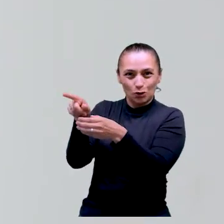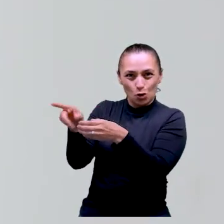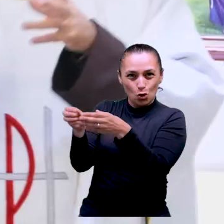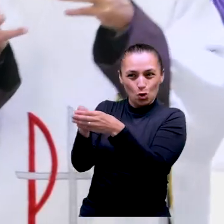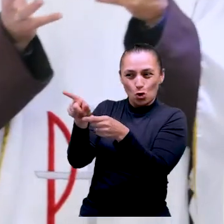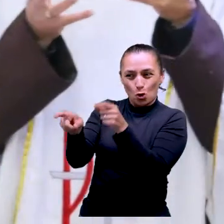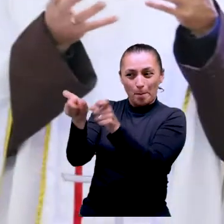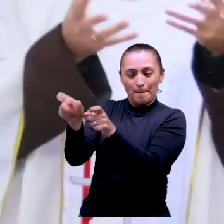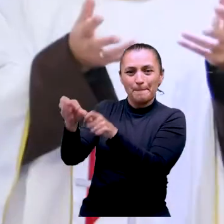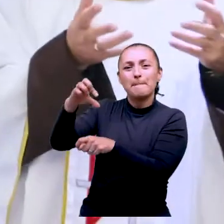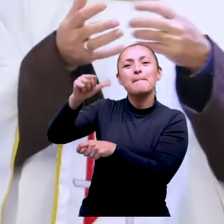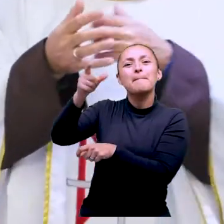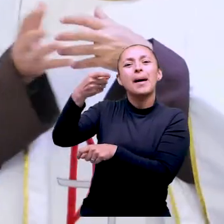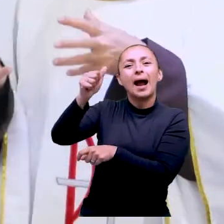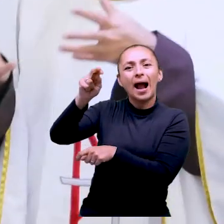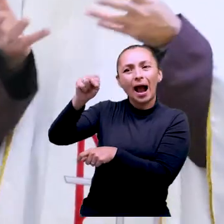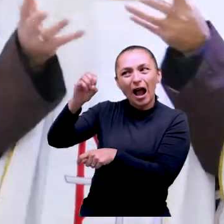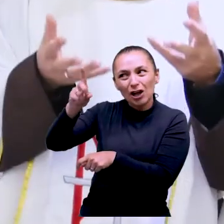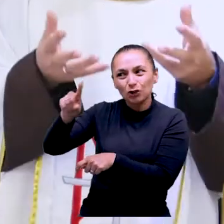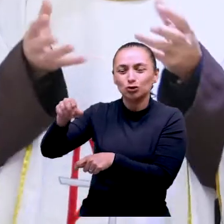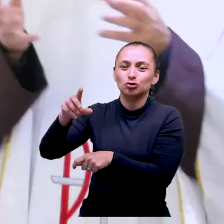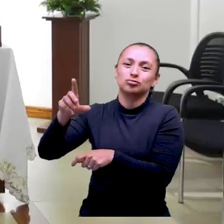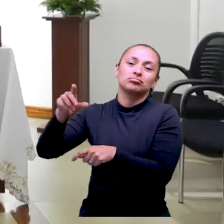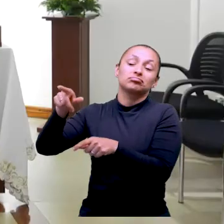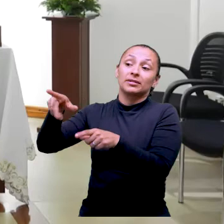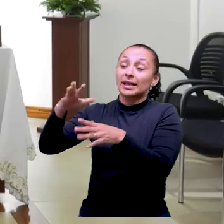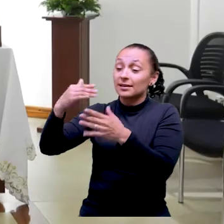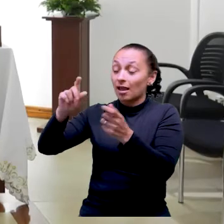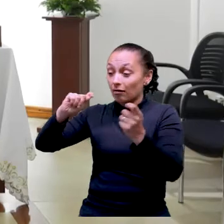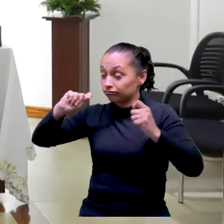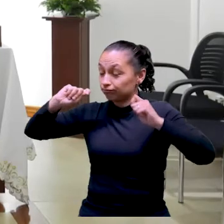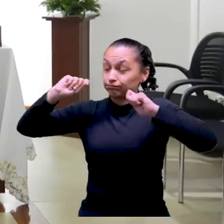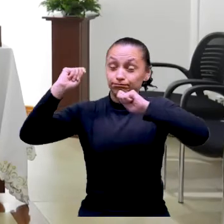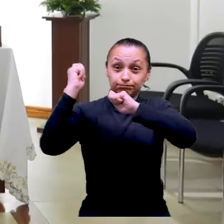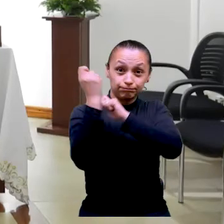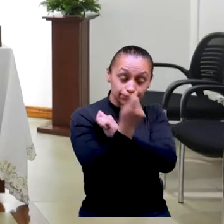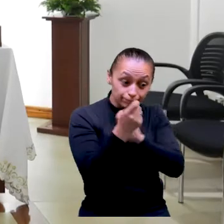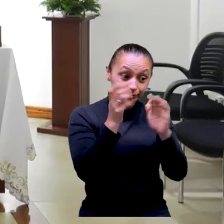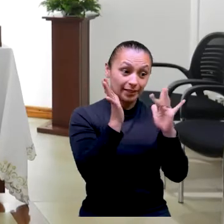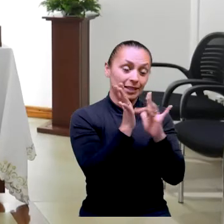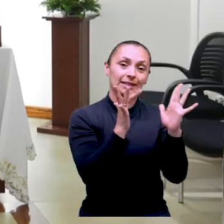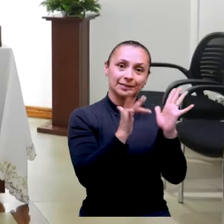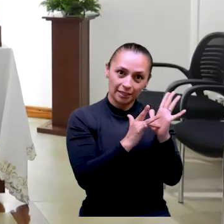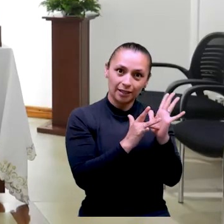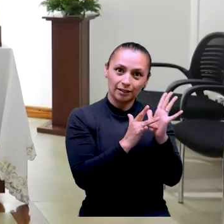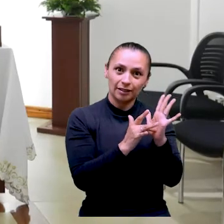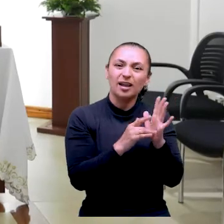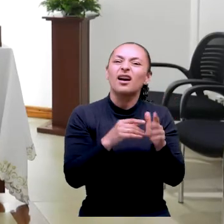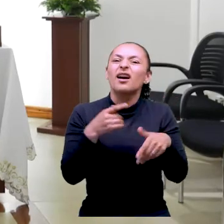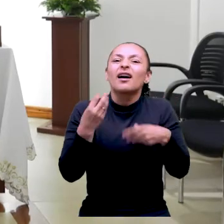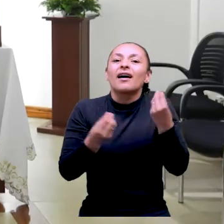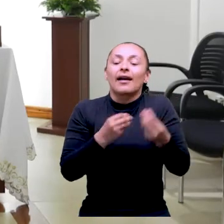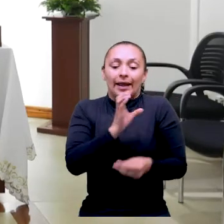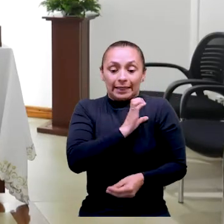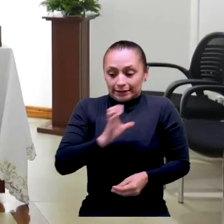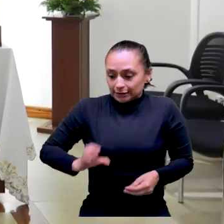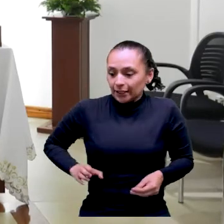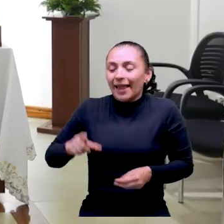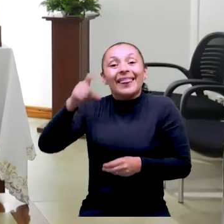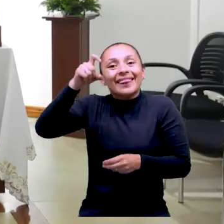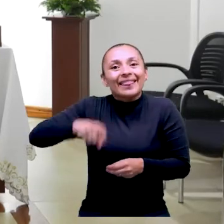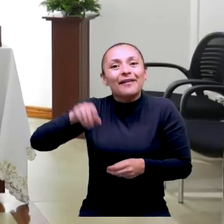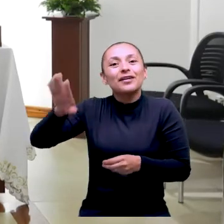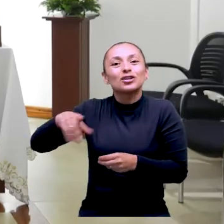aquellos gentiles aquellos paganos que entran al cristianismo que se convierten en el cristianismo